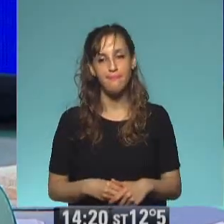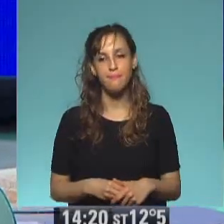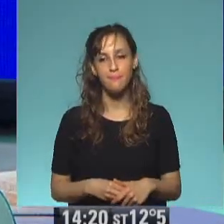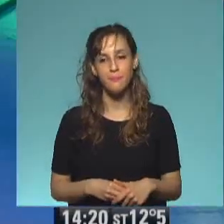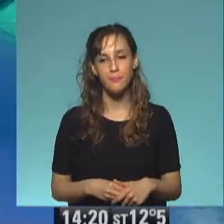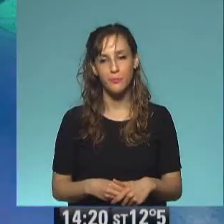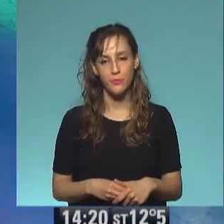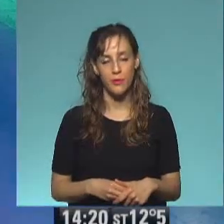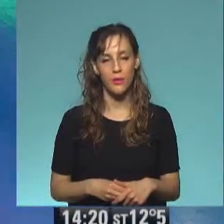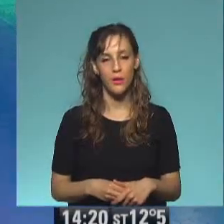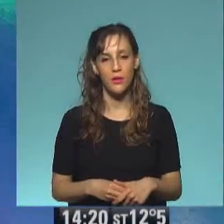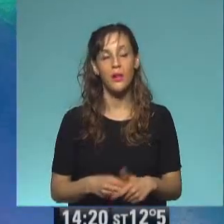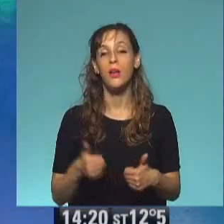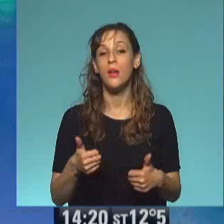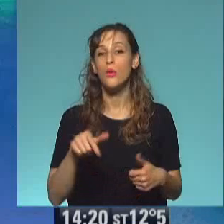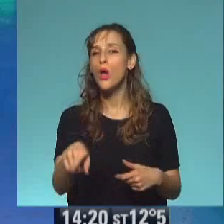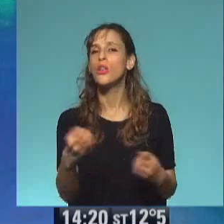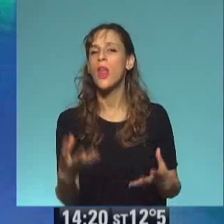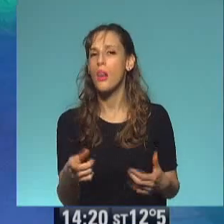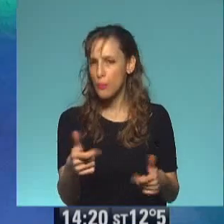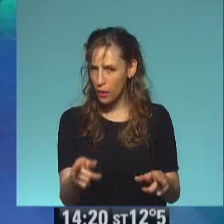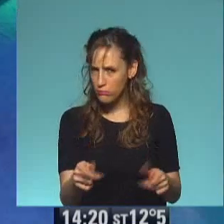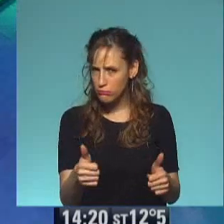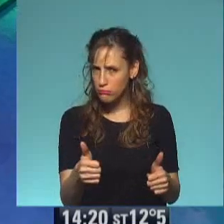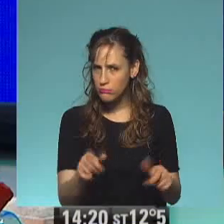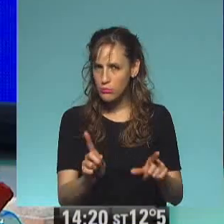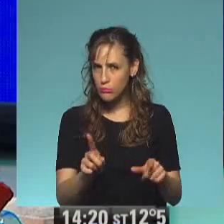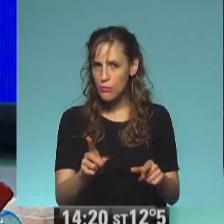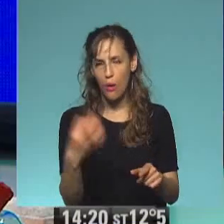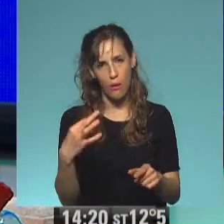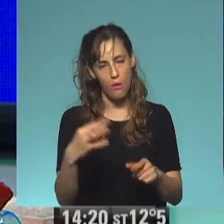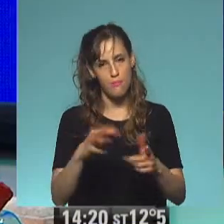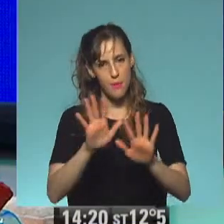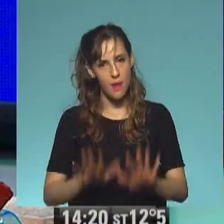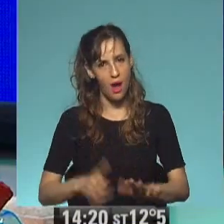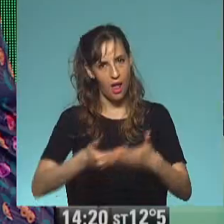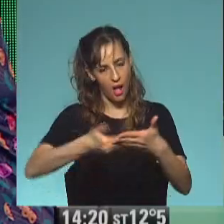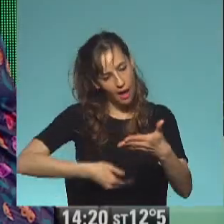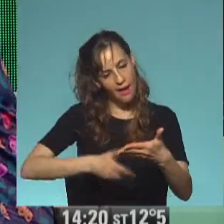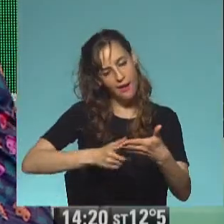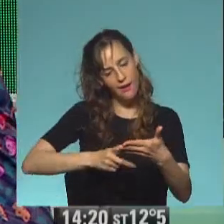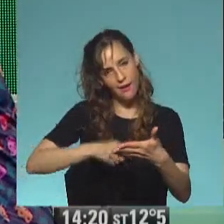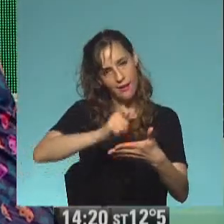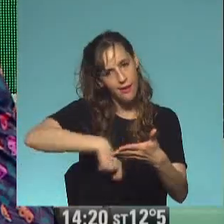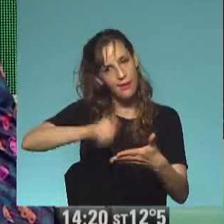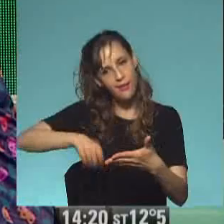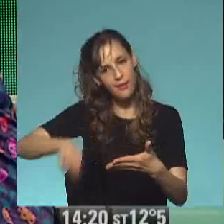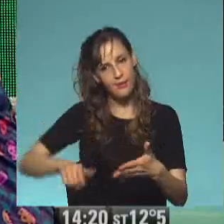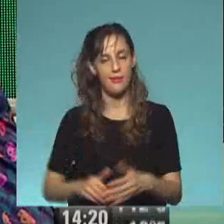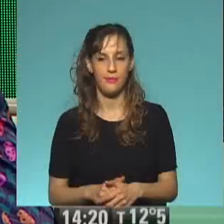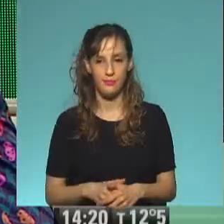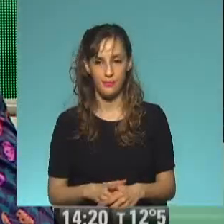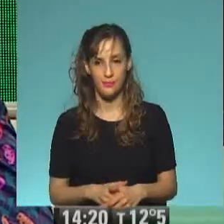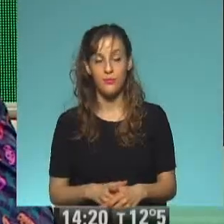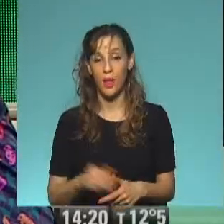la mitad. Perfecto. ¿Y cómo vienen en casa? Hago 2 columnas. Miren que después nos sacamos la foto de la foto con esto, con nuestro tablero.